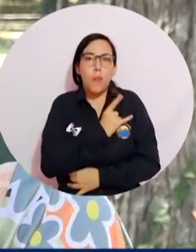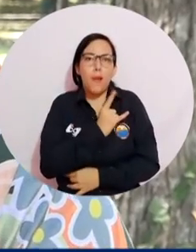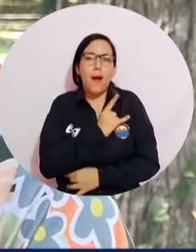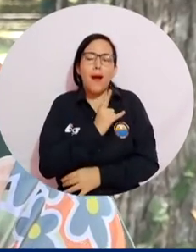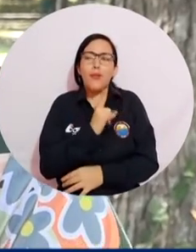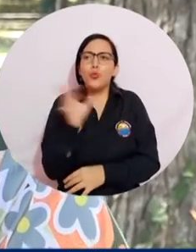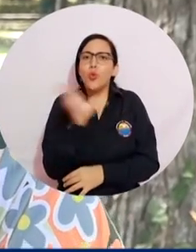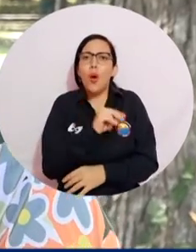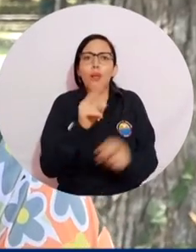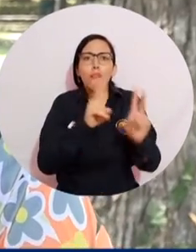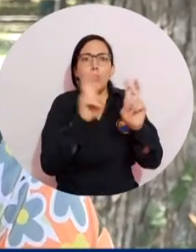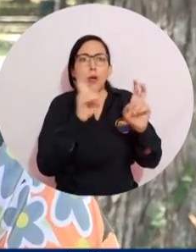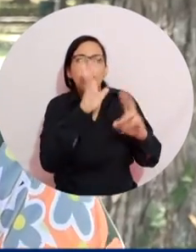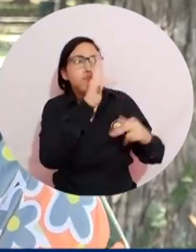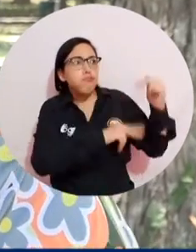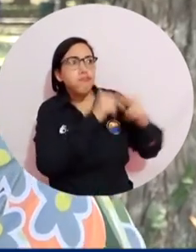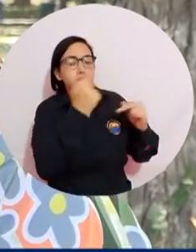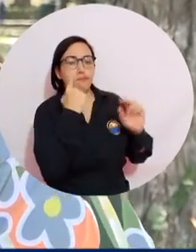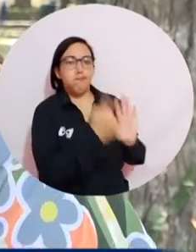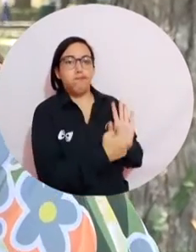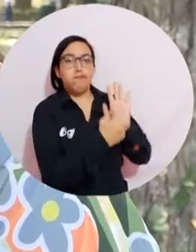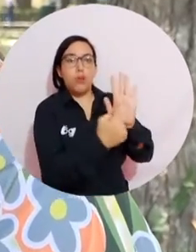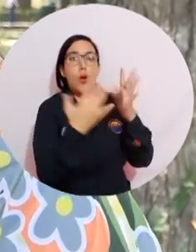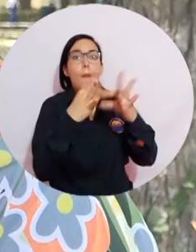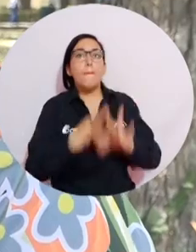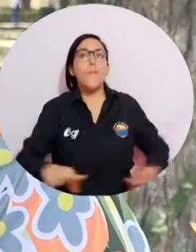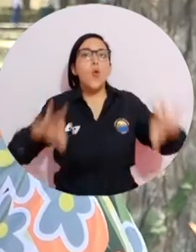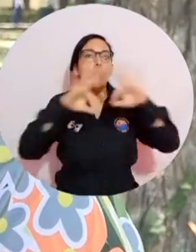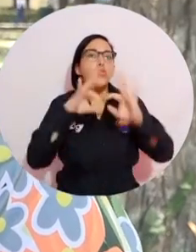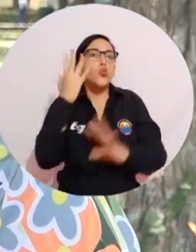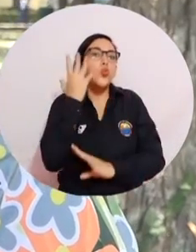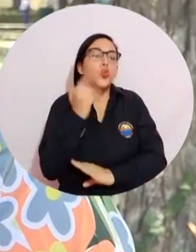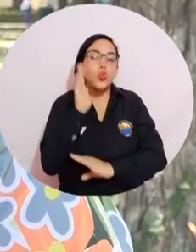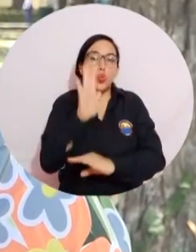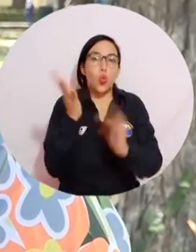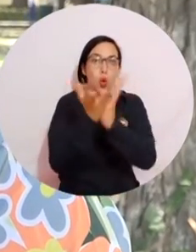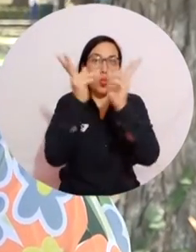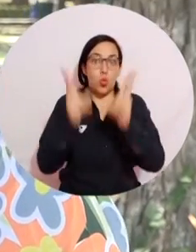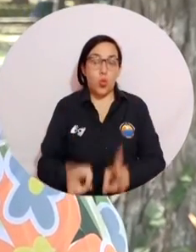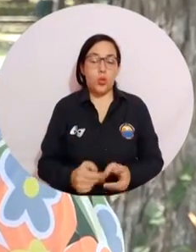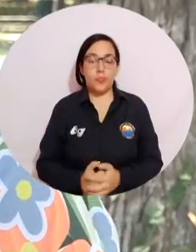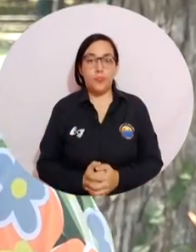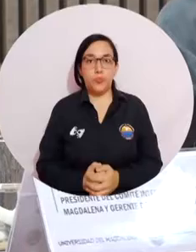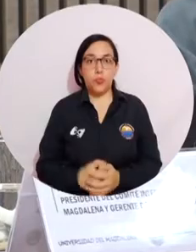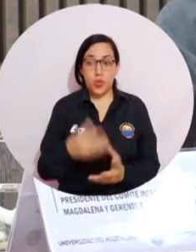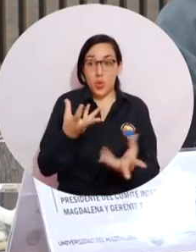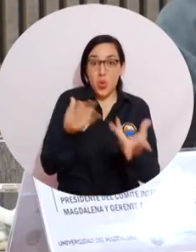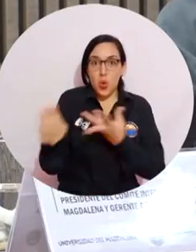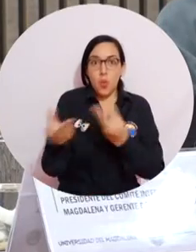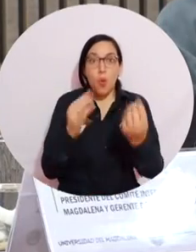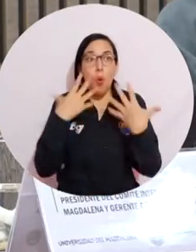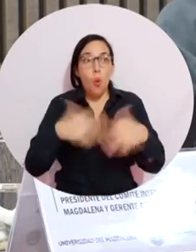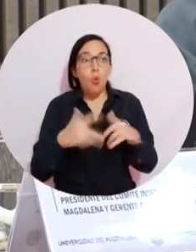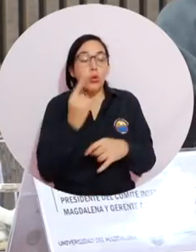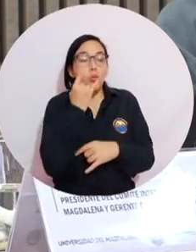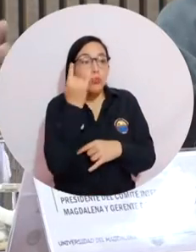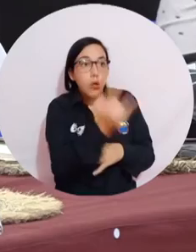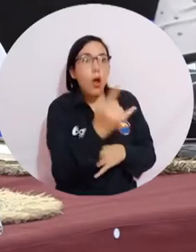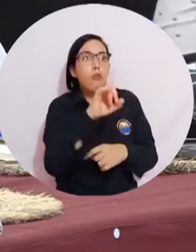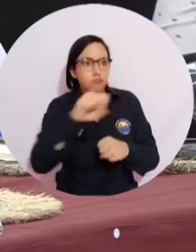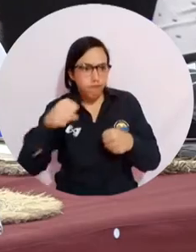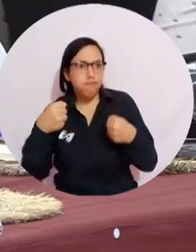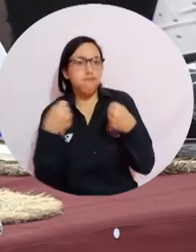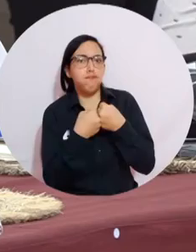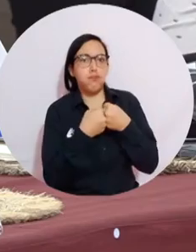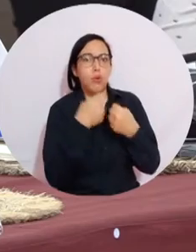que se encuentran en la universidad, más toda esta infraestructura tan importante para el día a día de los estudiantes. Los gremios manifestaron